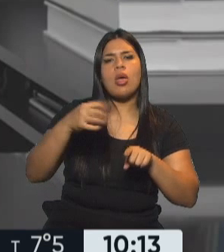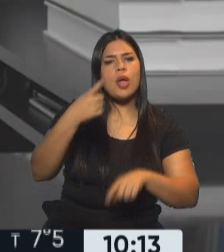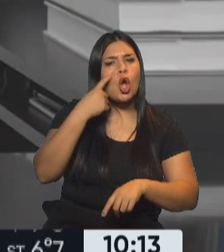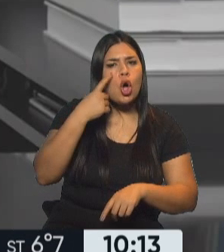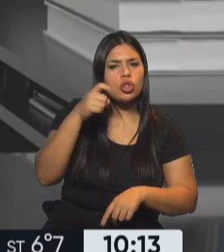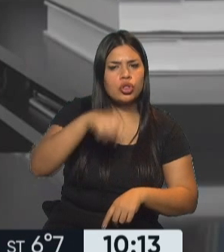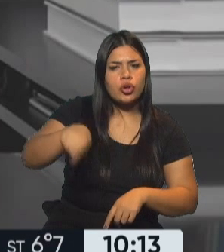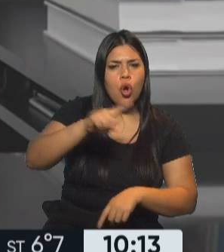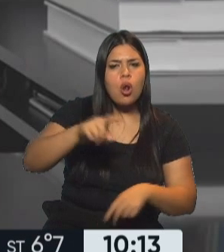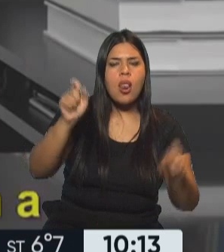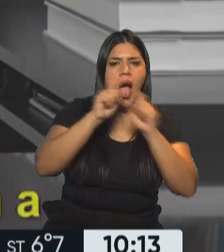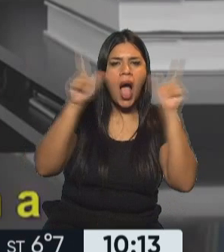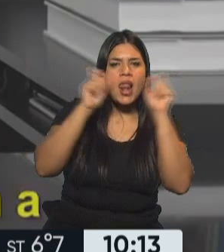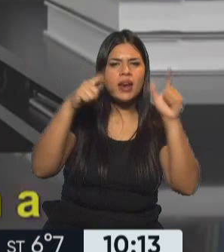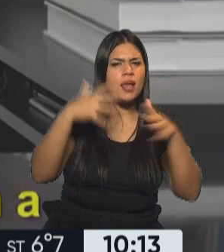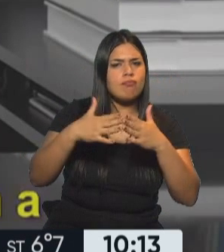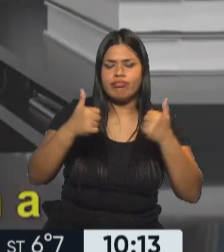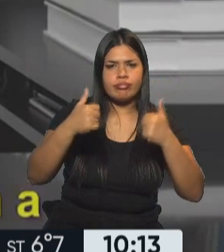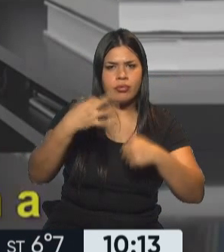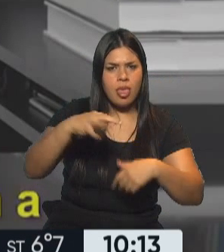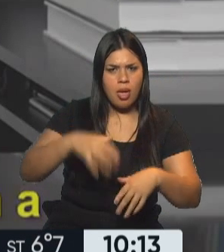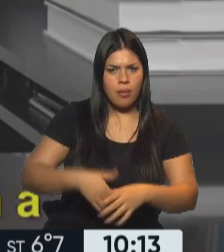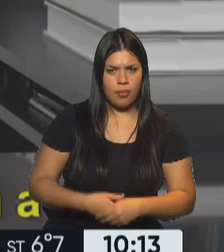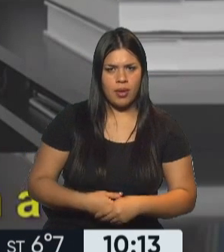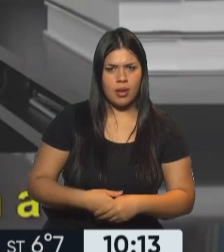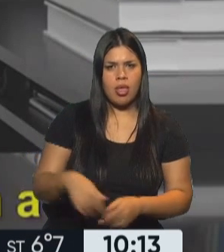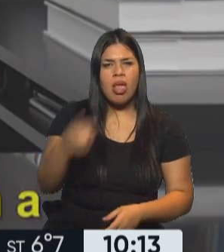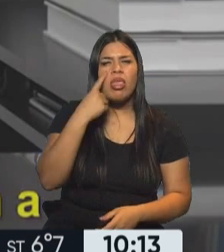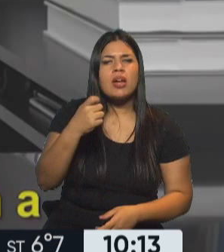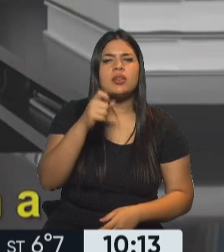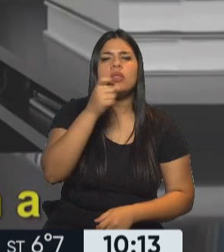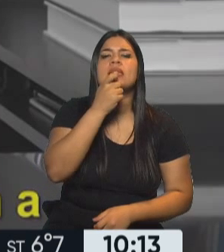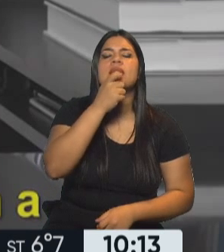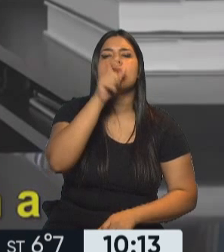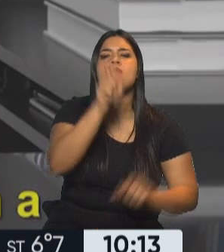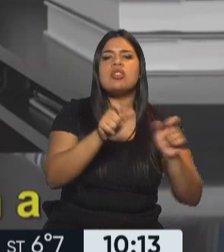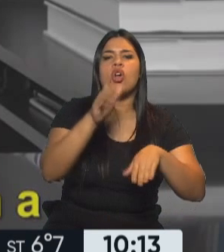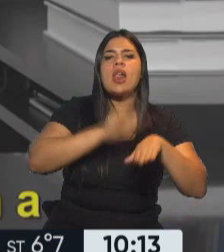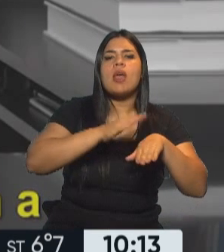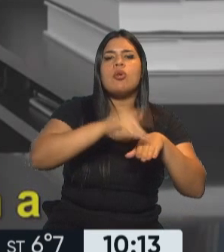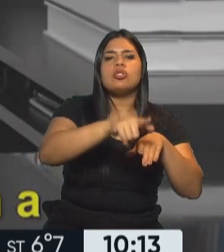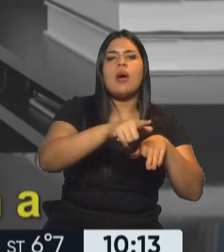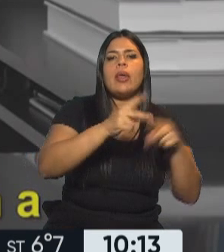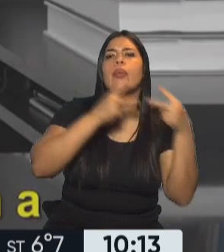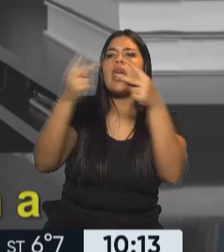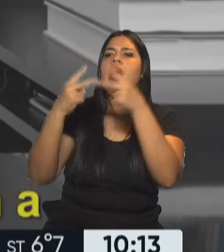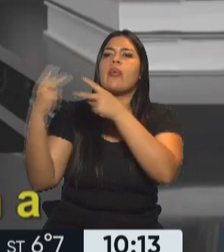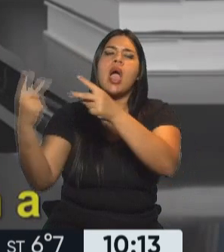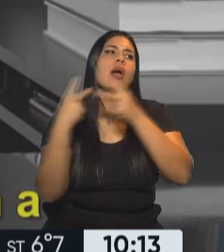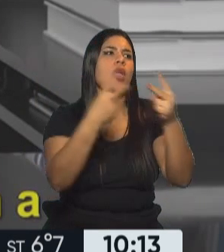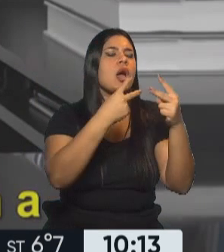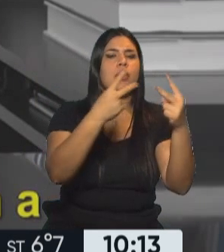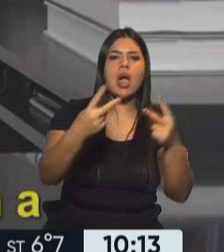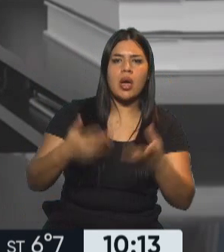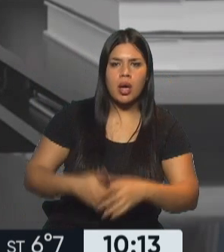tener alertas tempranas, que identifiquen cuando los acusados viajan a otros lugares del mundo para pedir